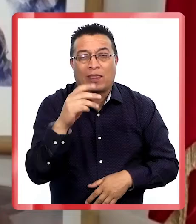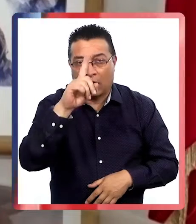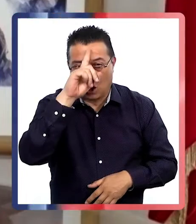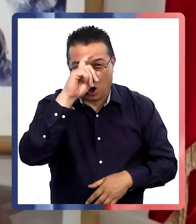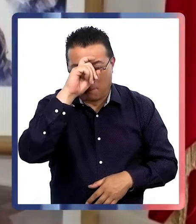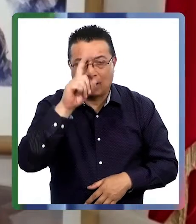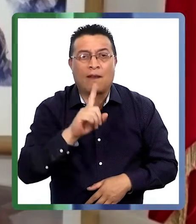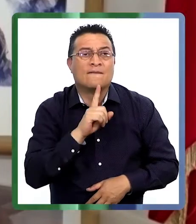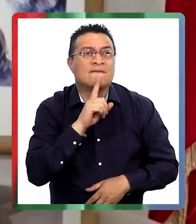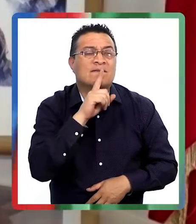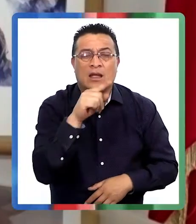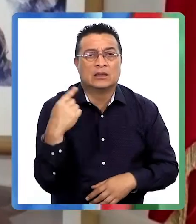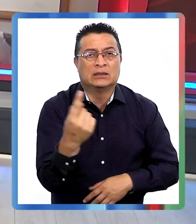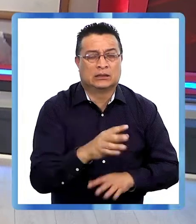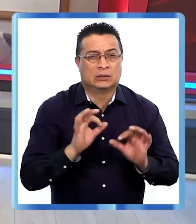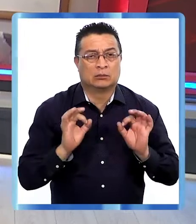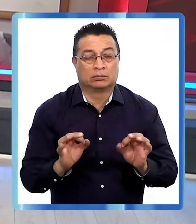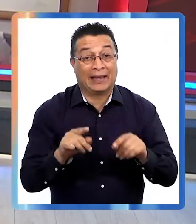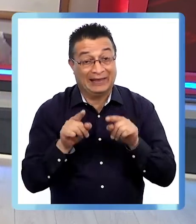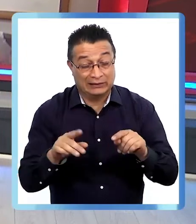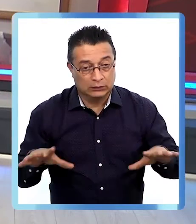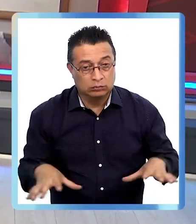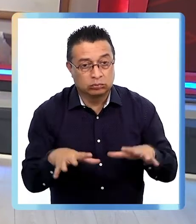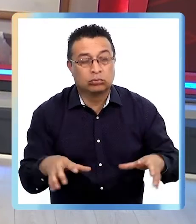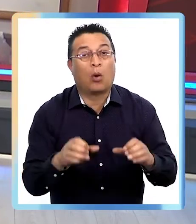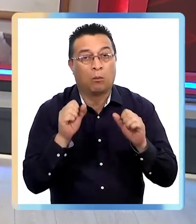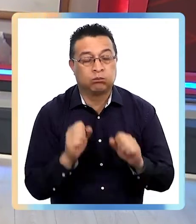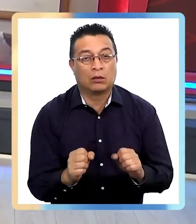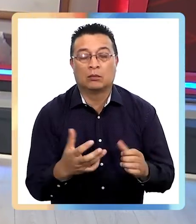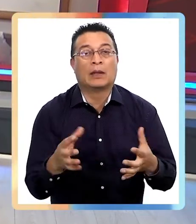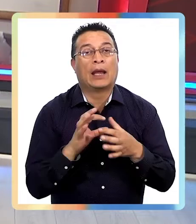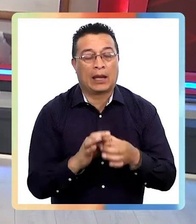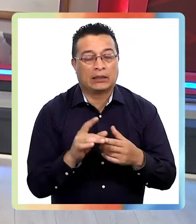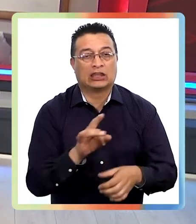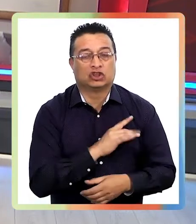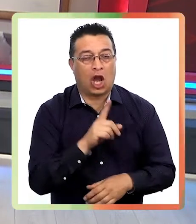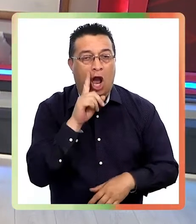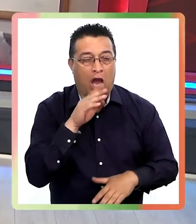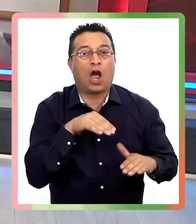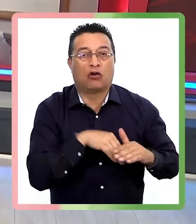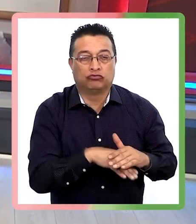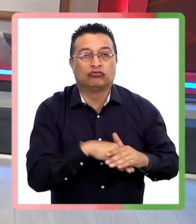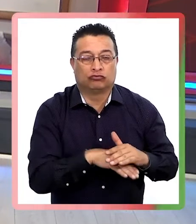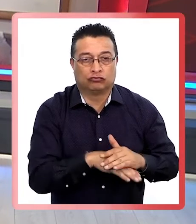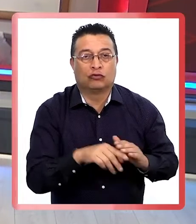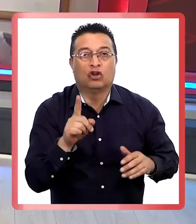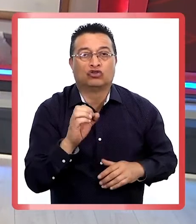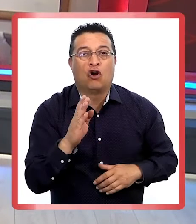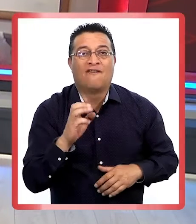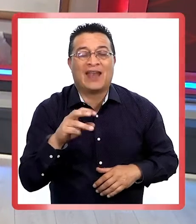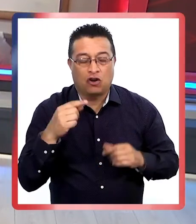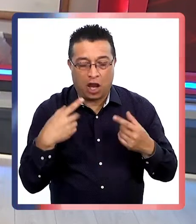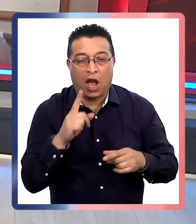250 hospitales de primer nivel. Y ese esfuerzo económico se pudo hacer gracias a que Chile tenía ahorros, teníamos nuestros fondos soberanos,